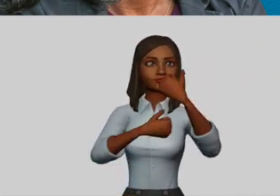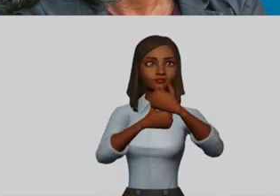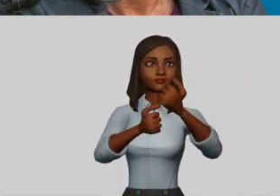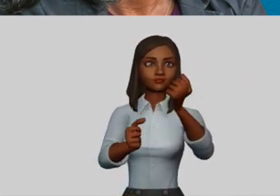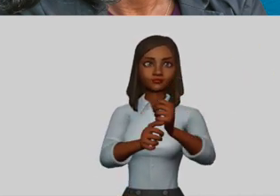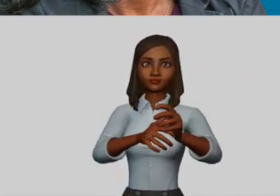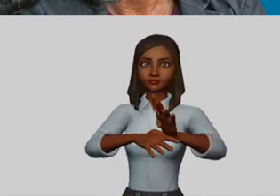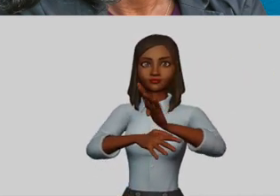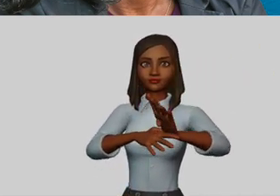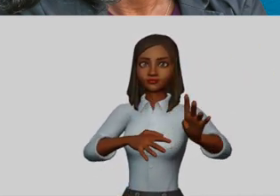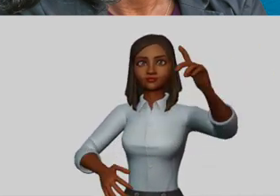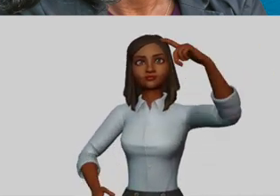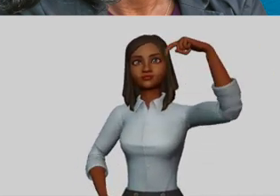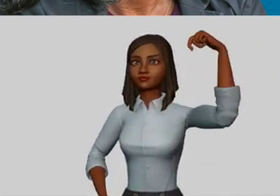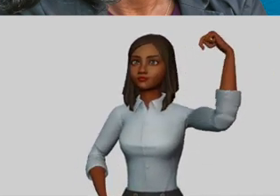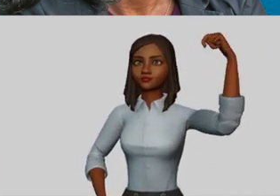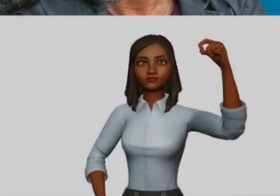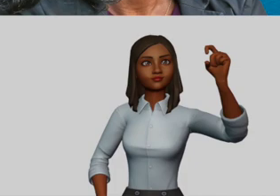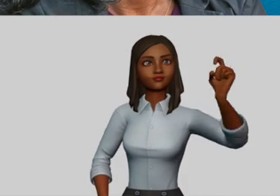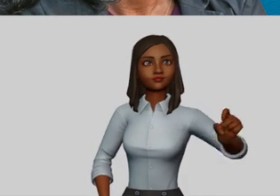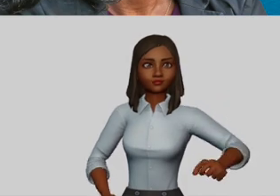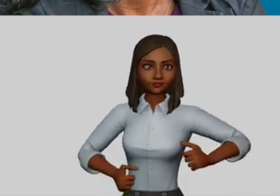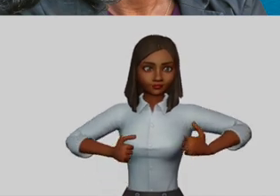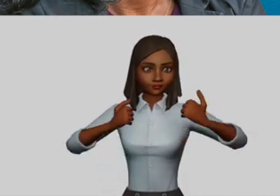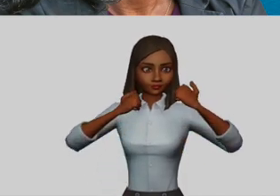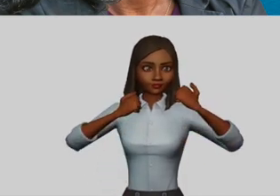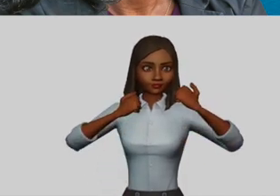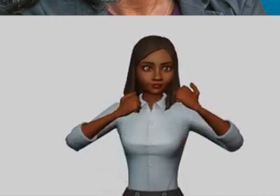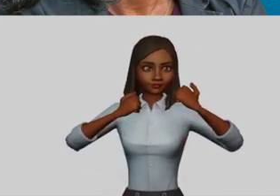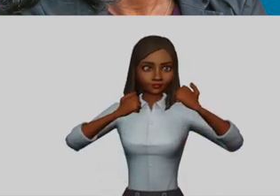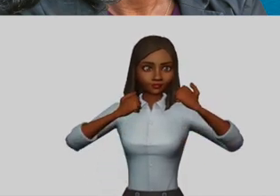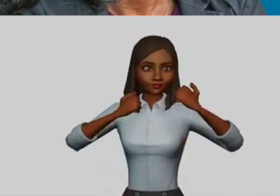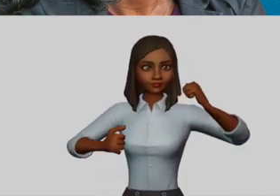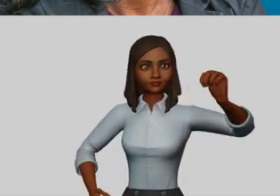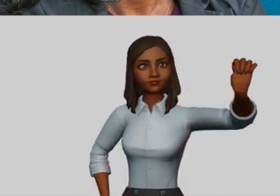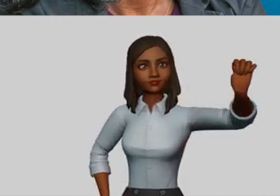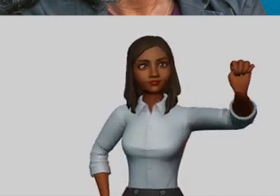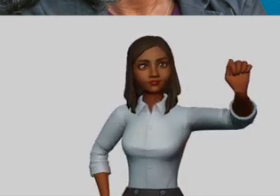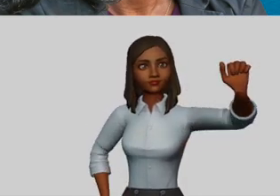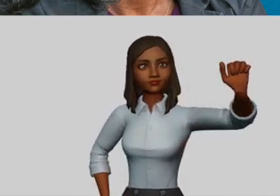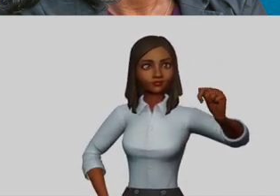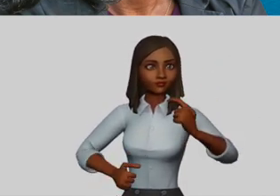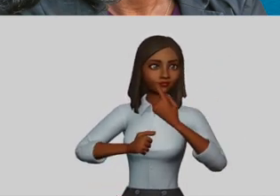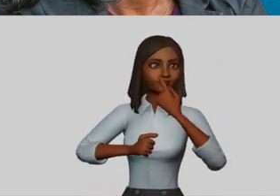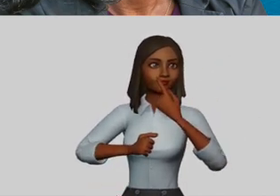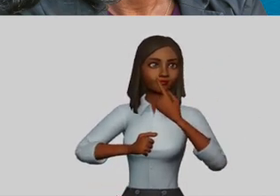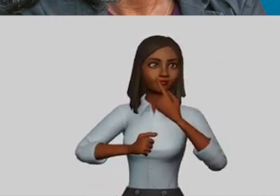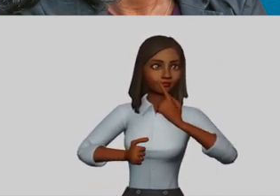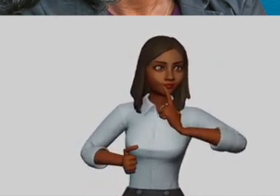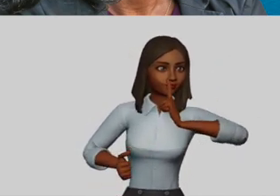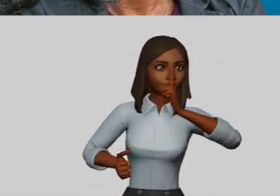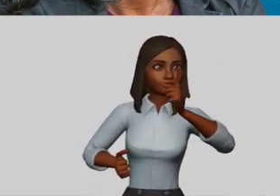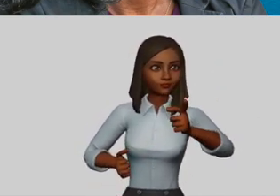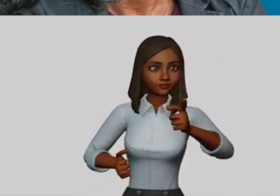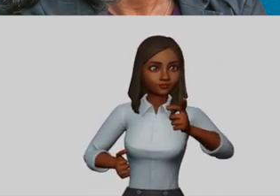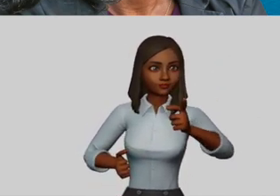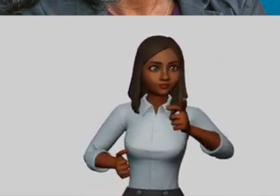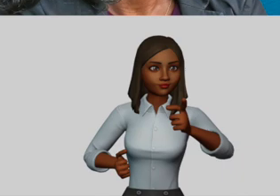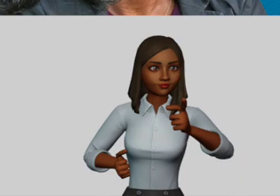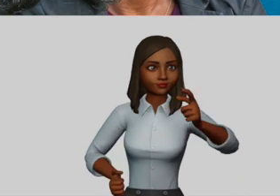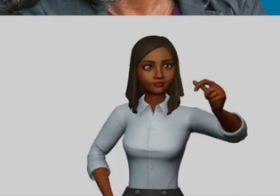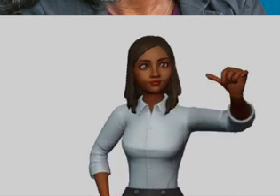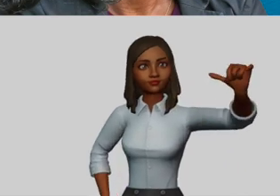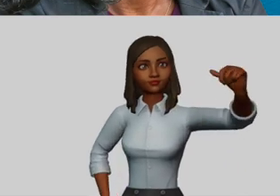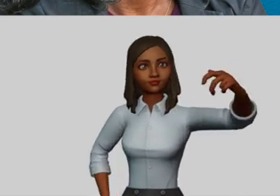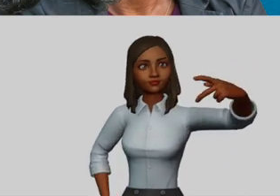personas aprendan lengua de señas. La plataforma, de cierta manera, establece